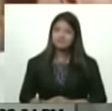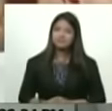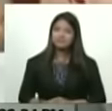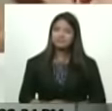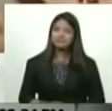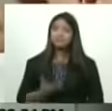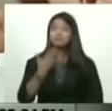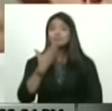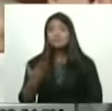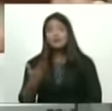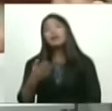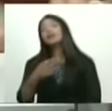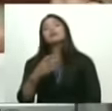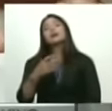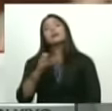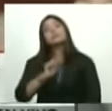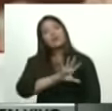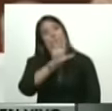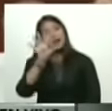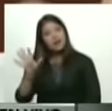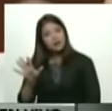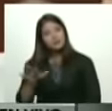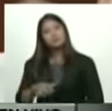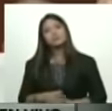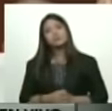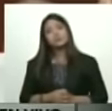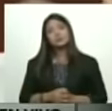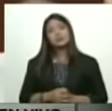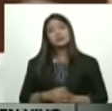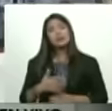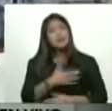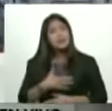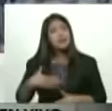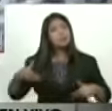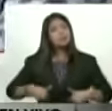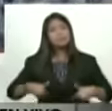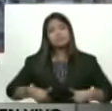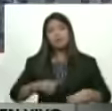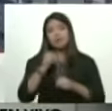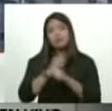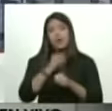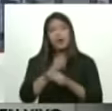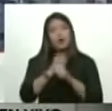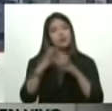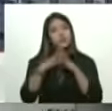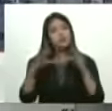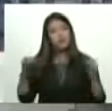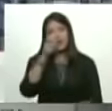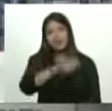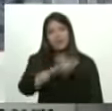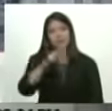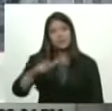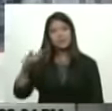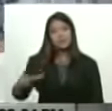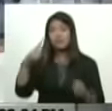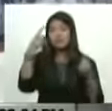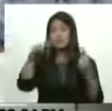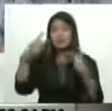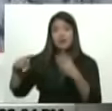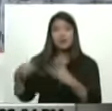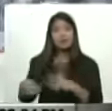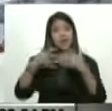entonces las palabras y por supuesto las ganas de trabajar que sostienen estos representantes de distintas empresas